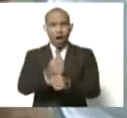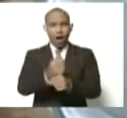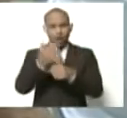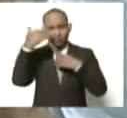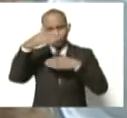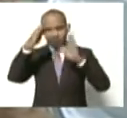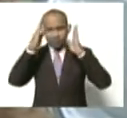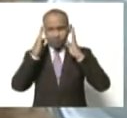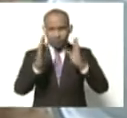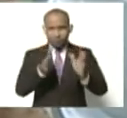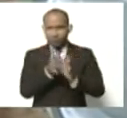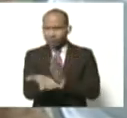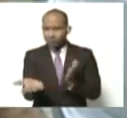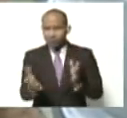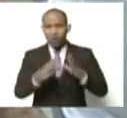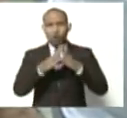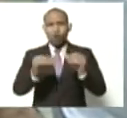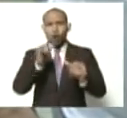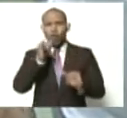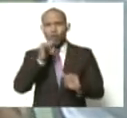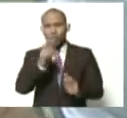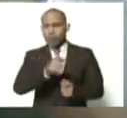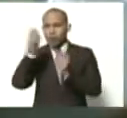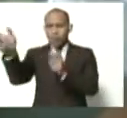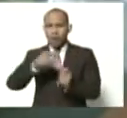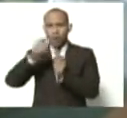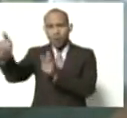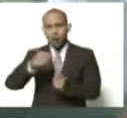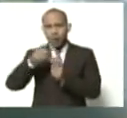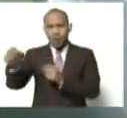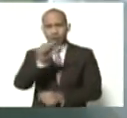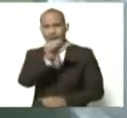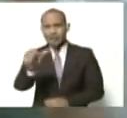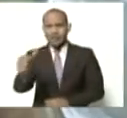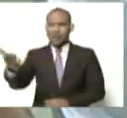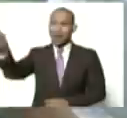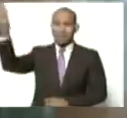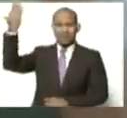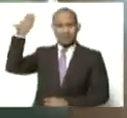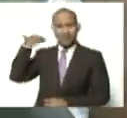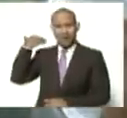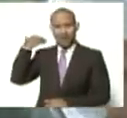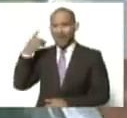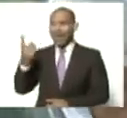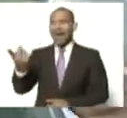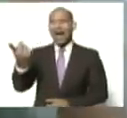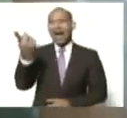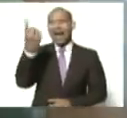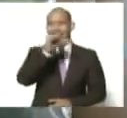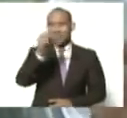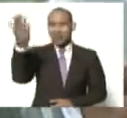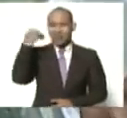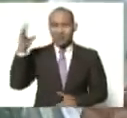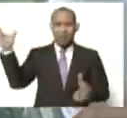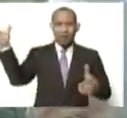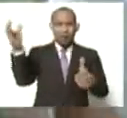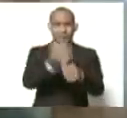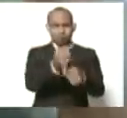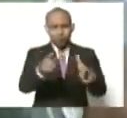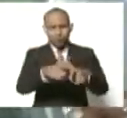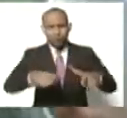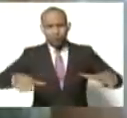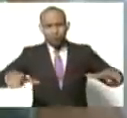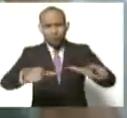entre comillas, todas las denuncias que nosotros hemos venido haciendo. La semana pasada fue que ellos allanaron los campamentos